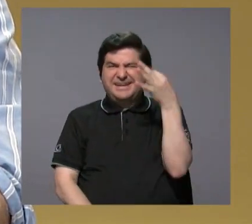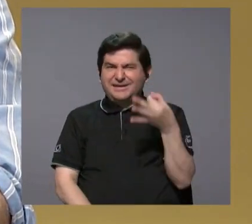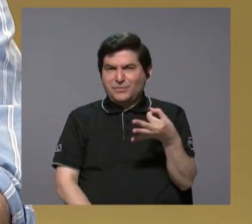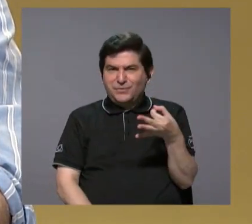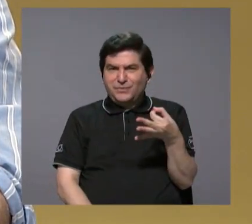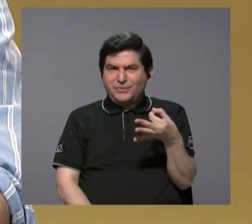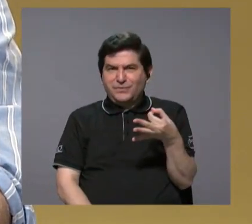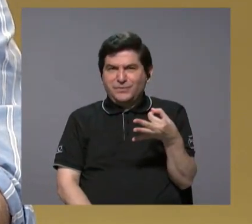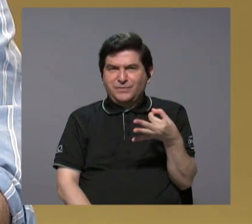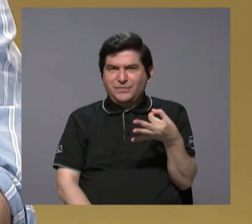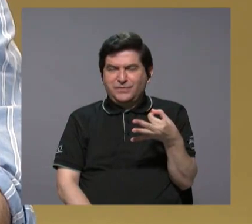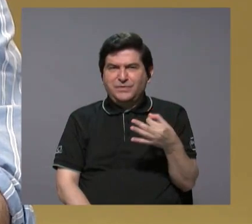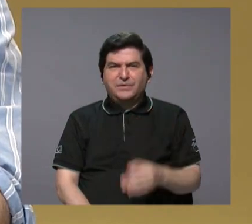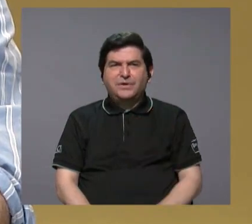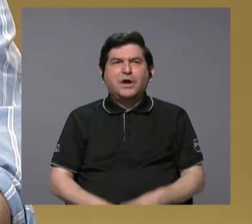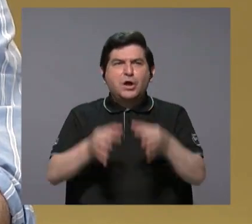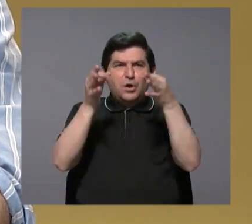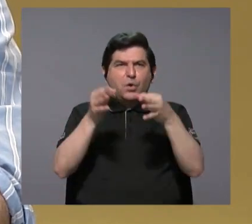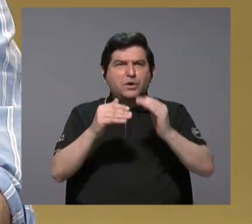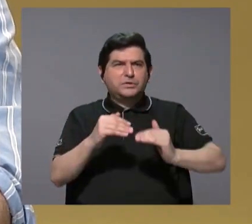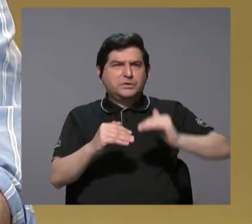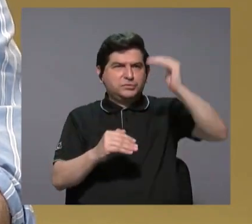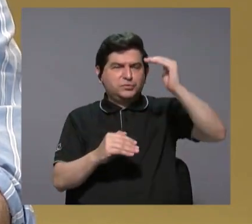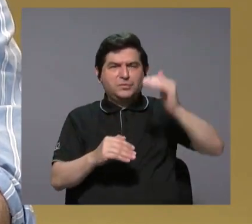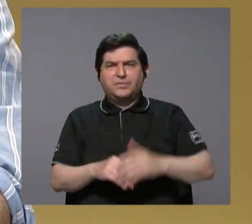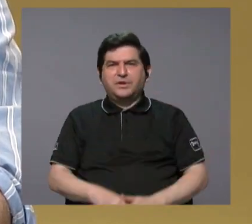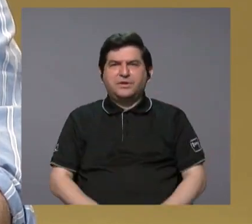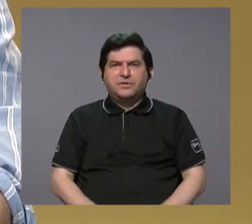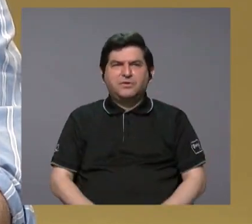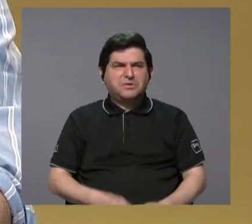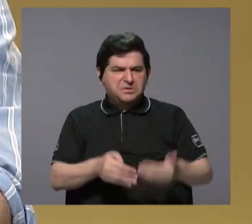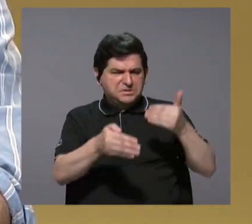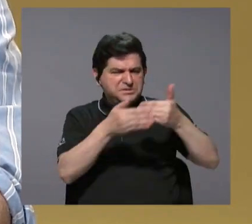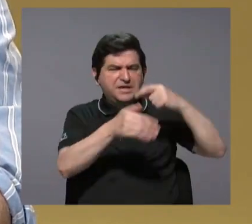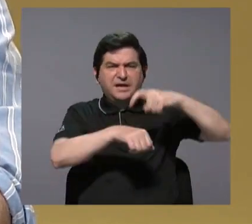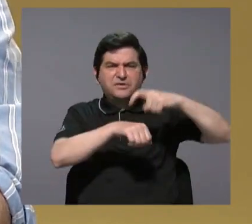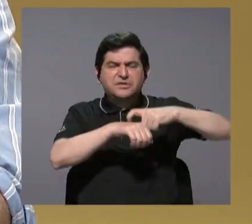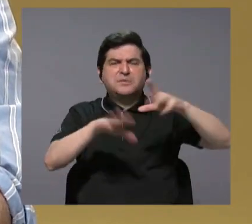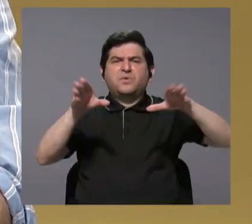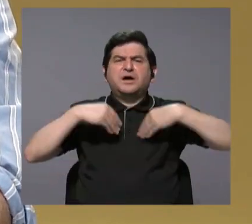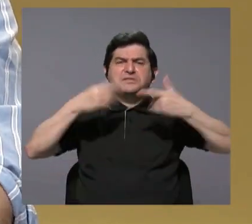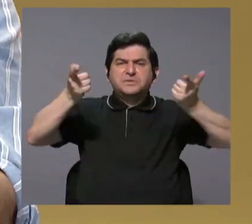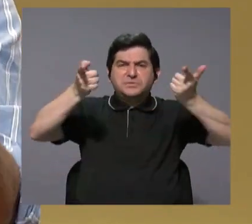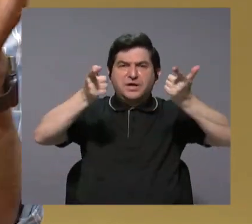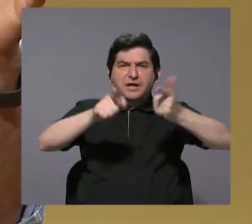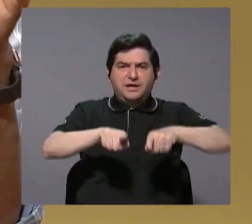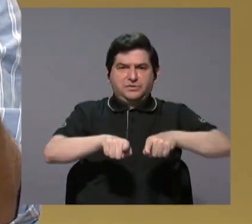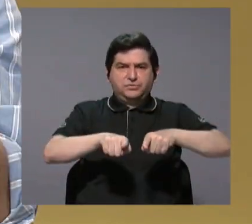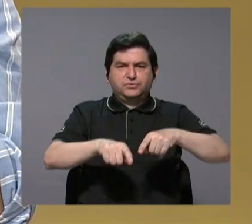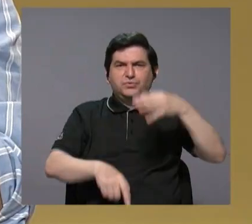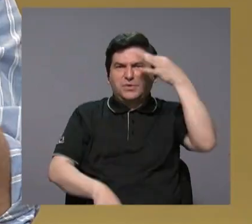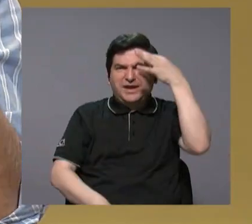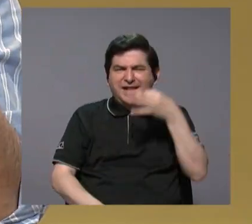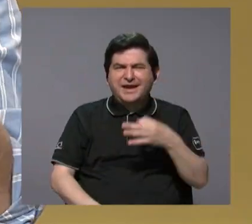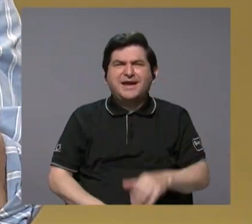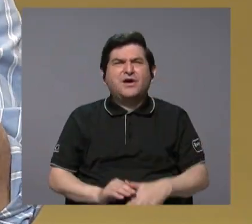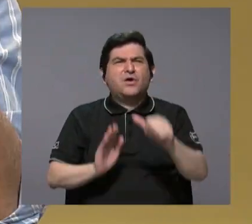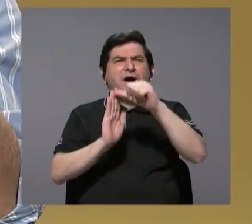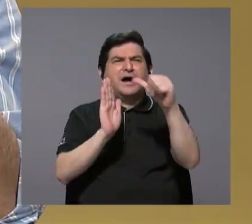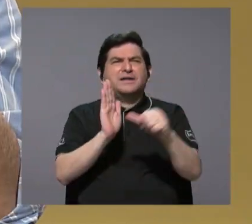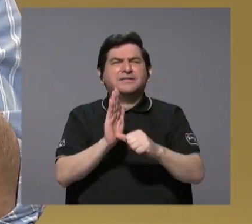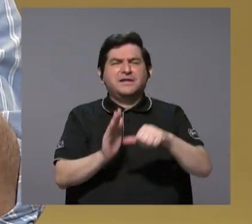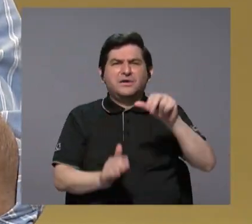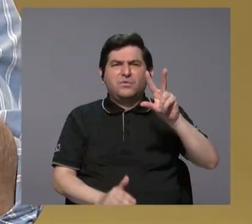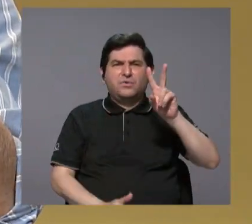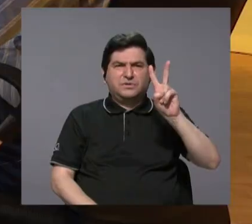que la Corte Suprema acaba de acoger un caso me parece que es el artículo 32